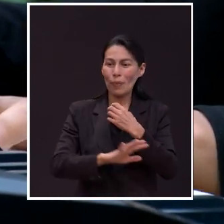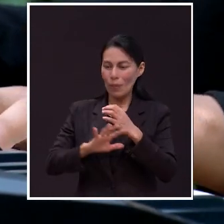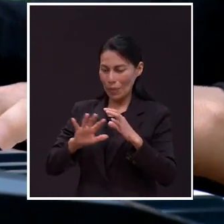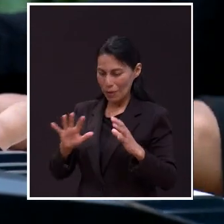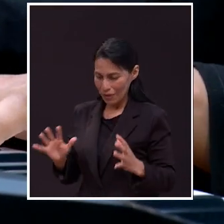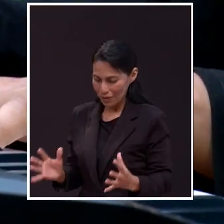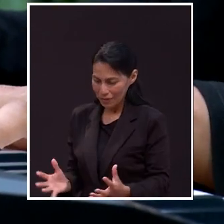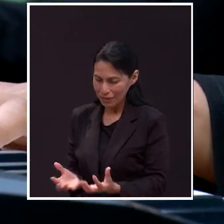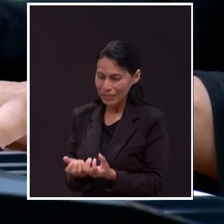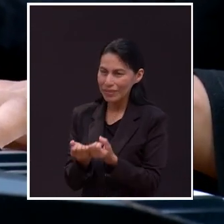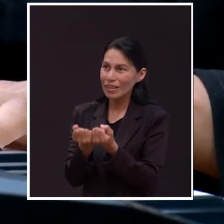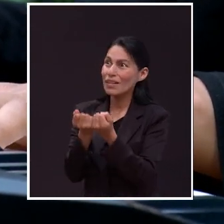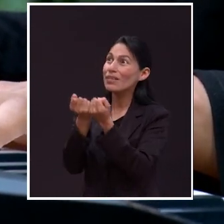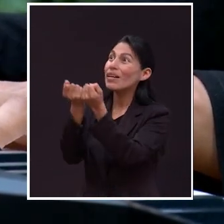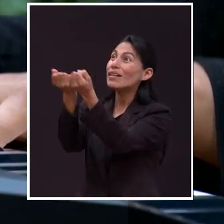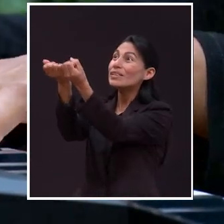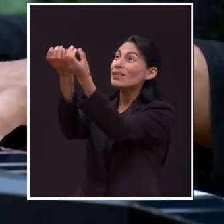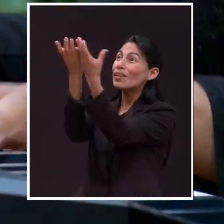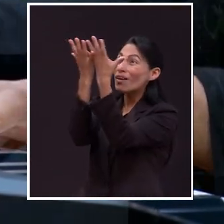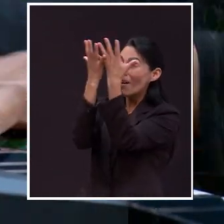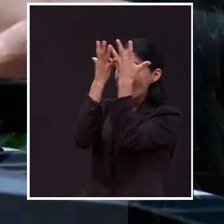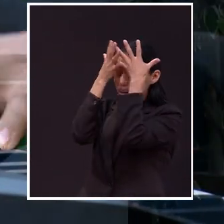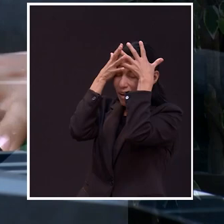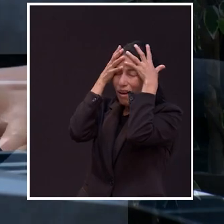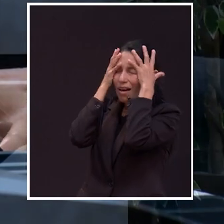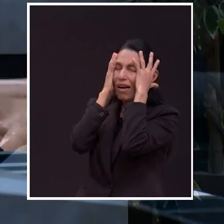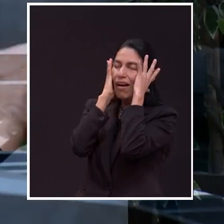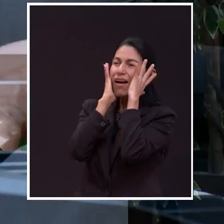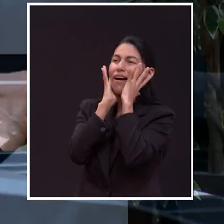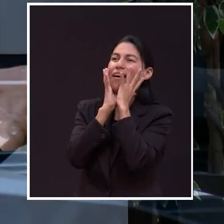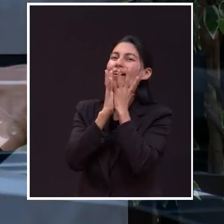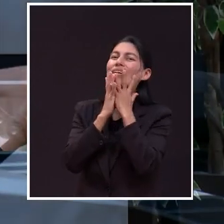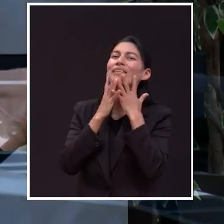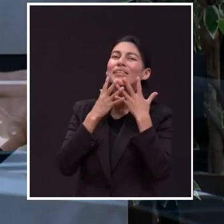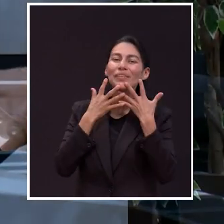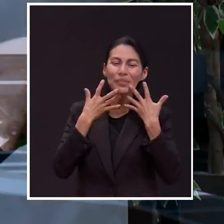me dio el casco de salvación.